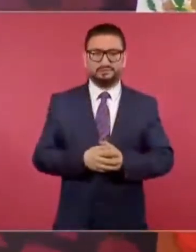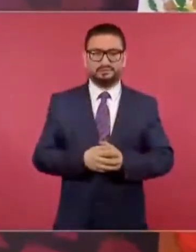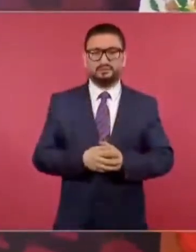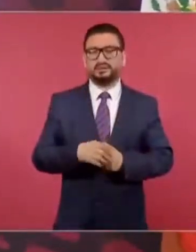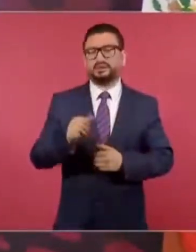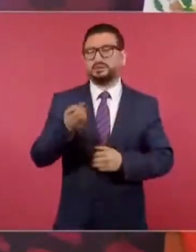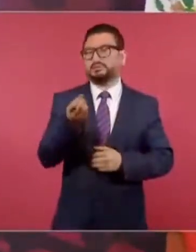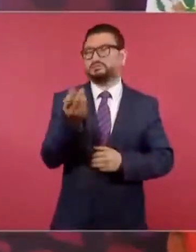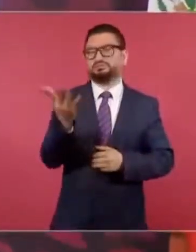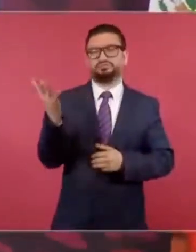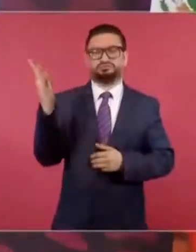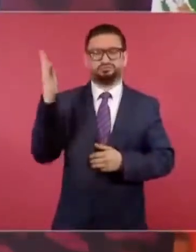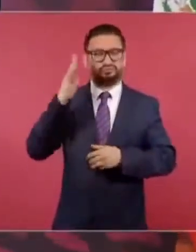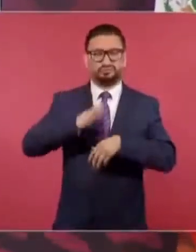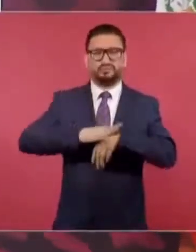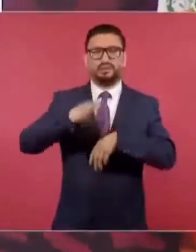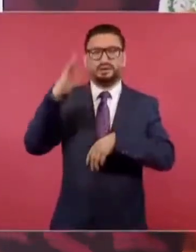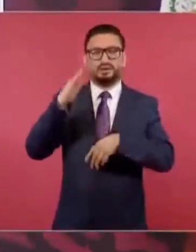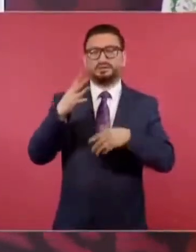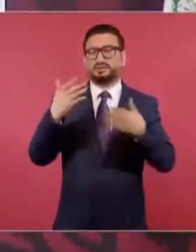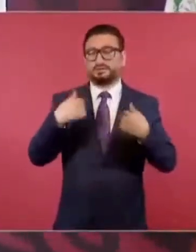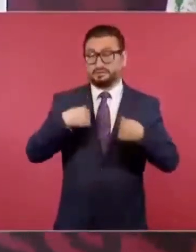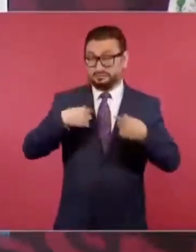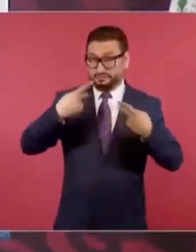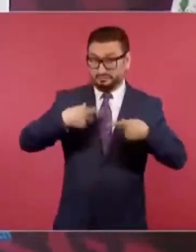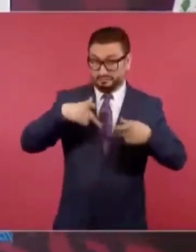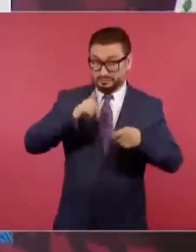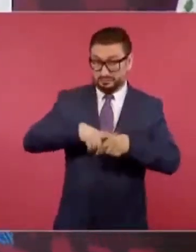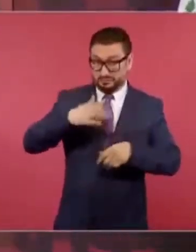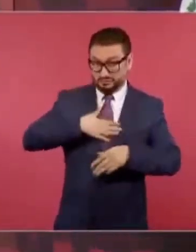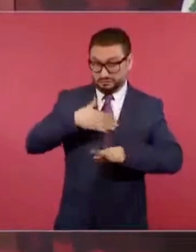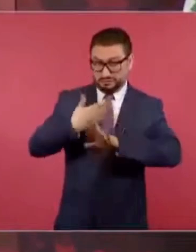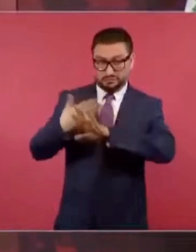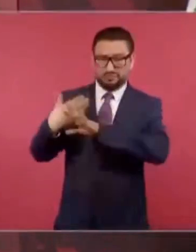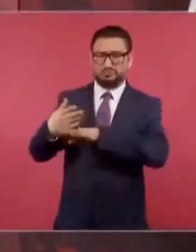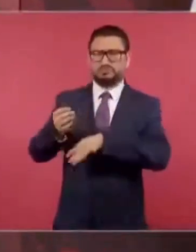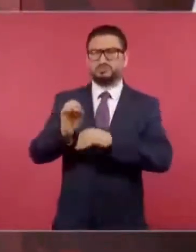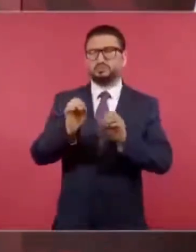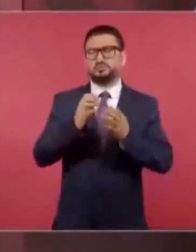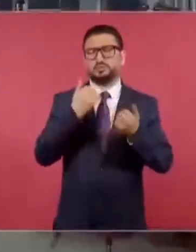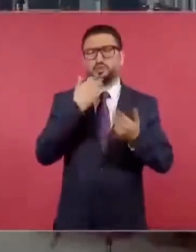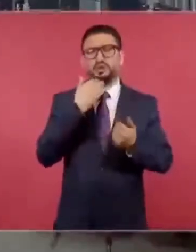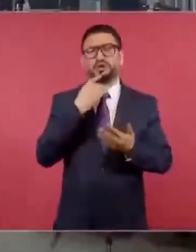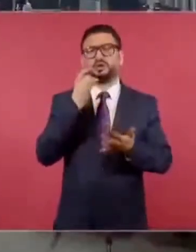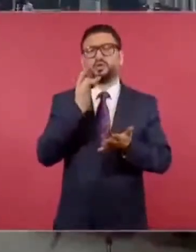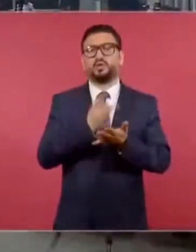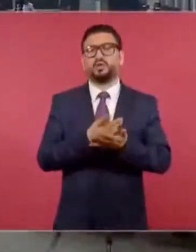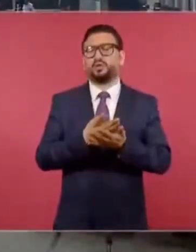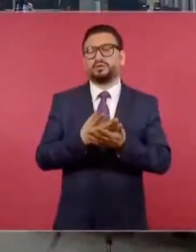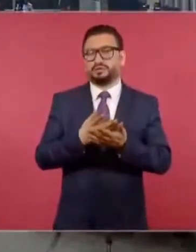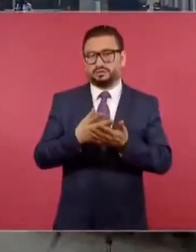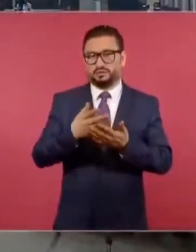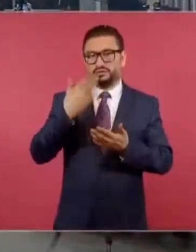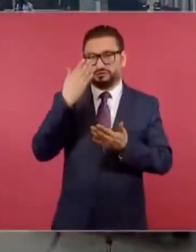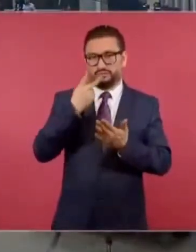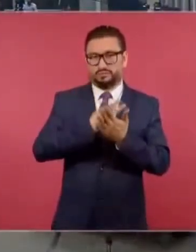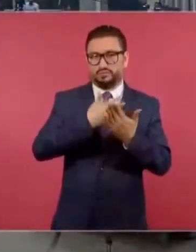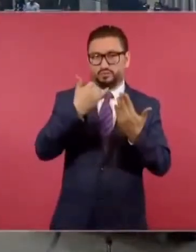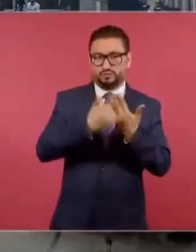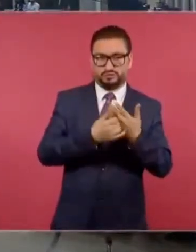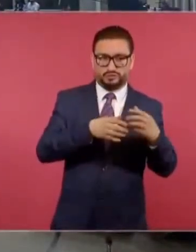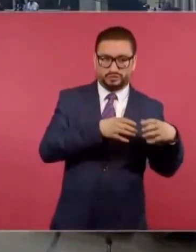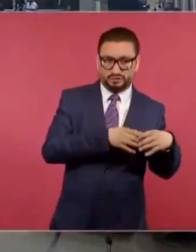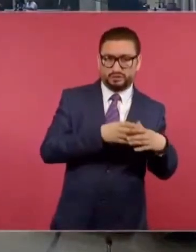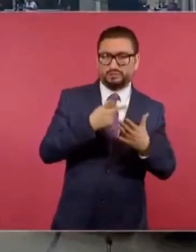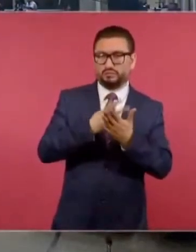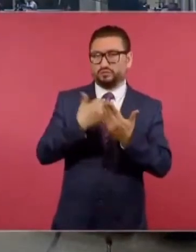otros más, pues que no es nada personal, sino que son dos proyectos, ellos